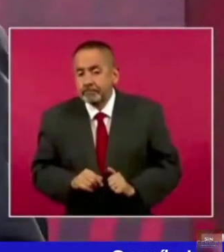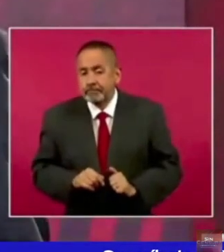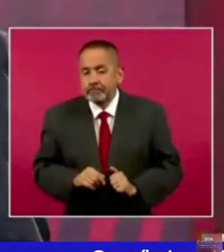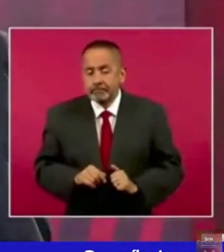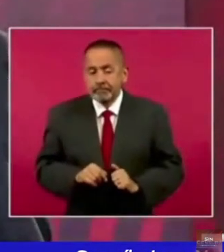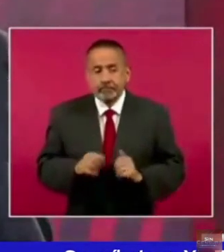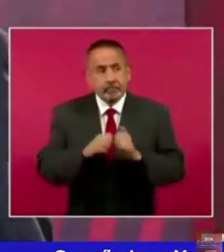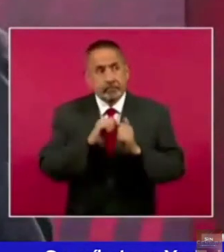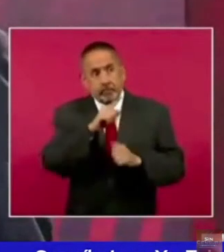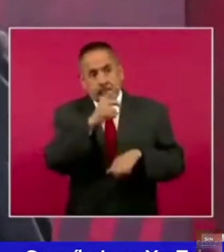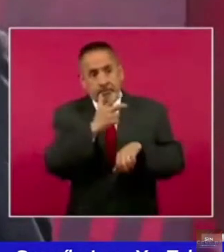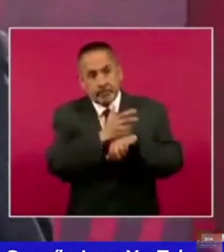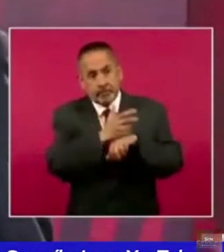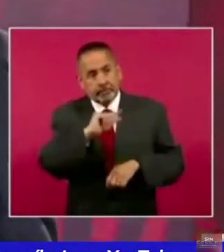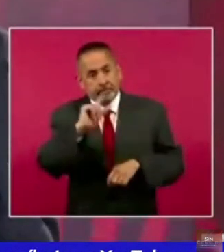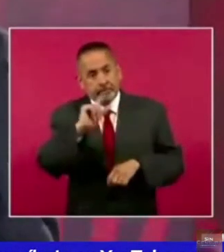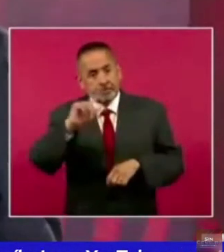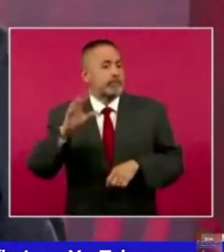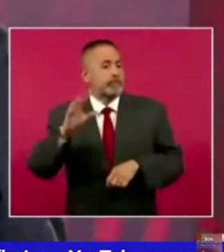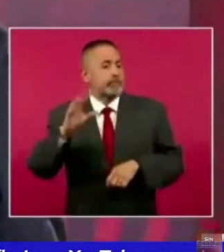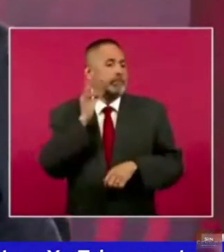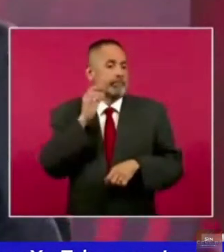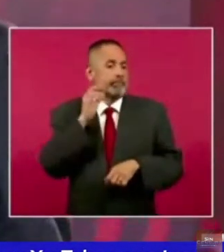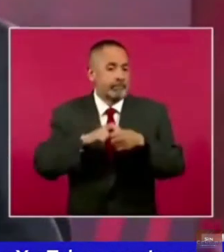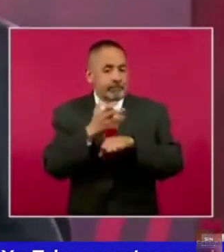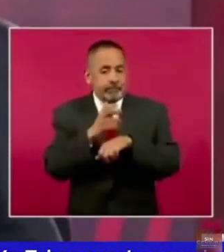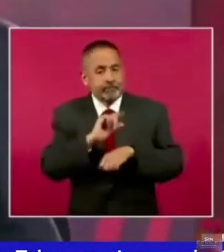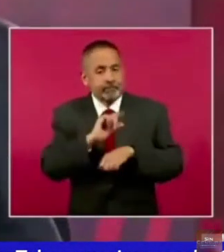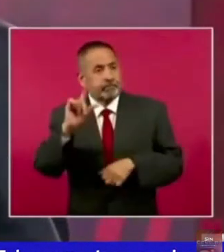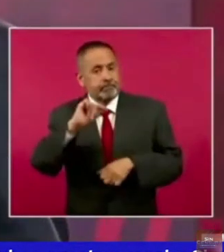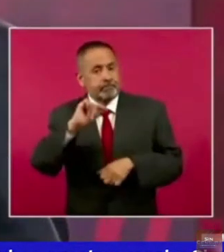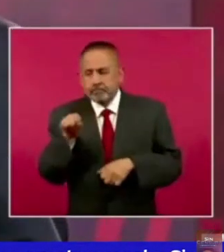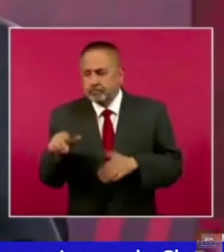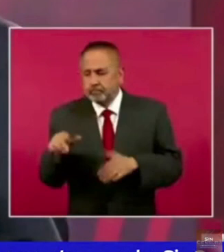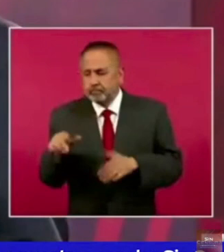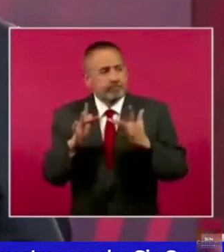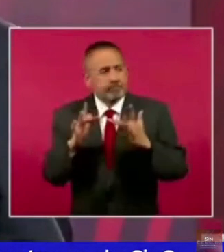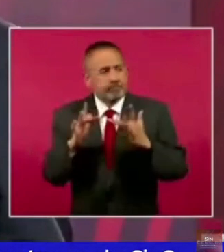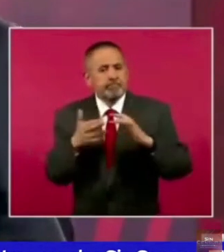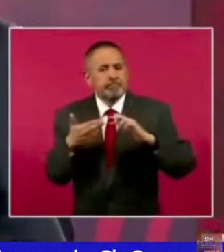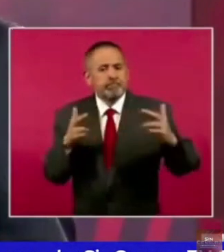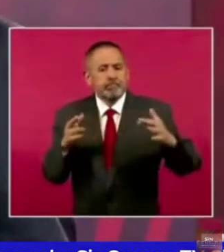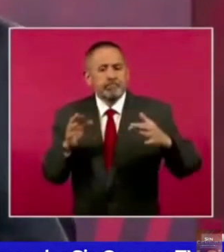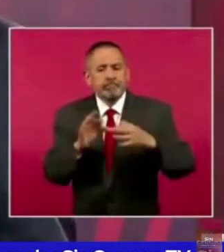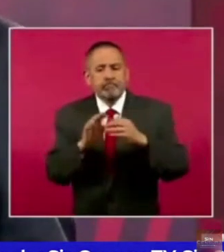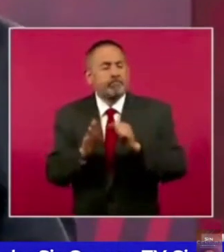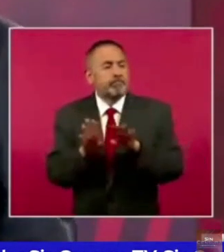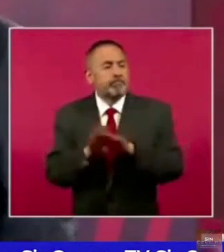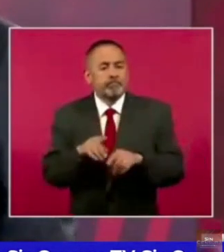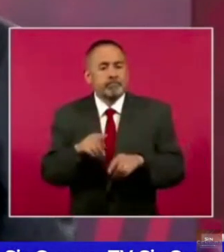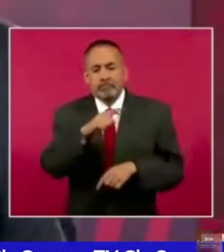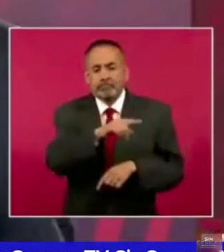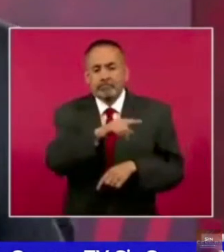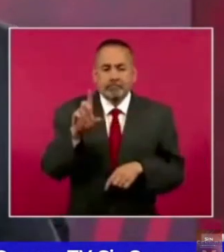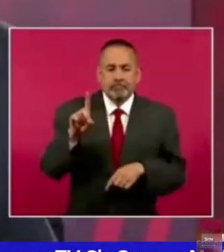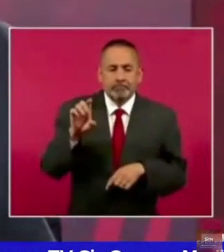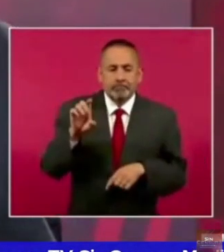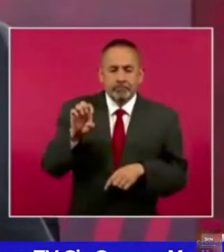Con los funcionarios de la Fiscalía en Estados Unidos, con los agentes de la